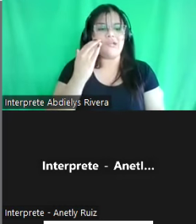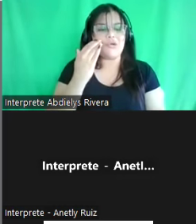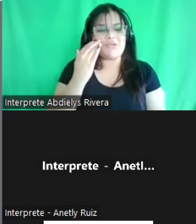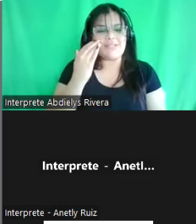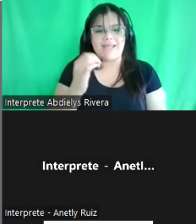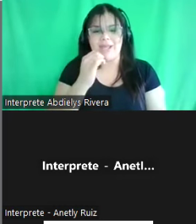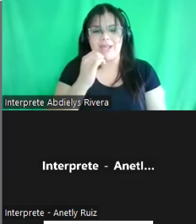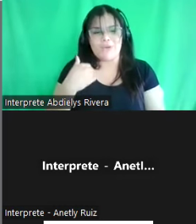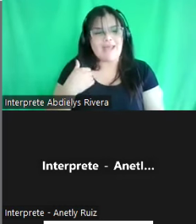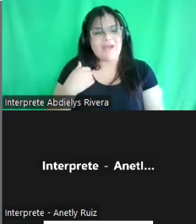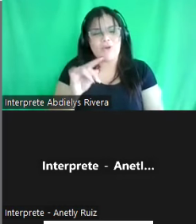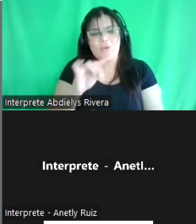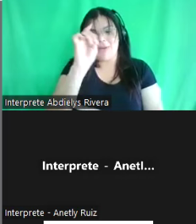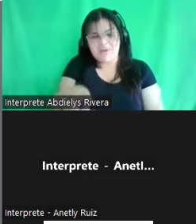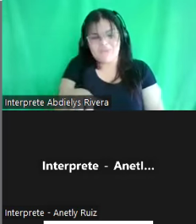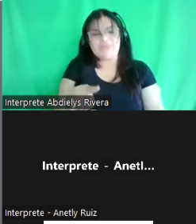como una pregunta